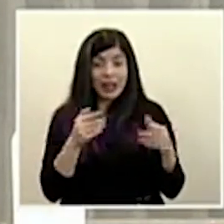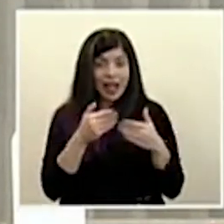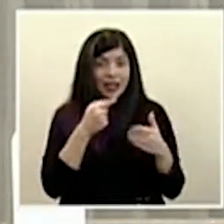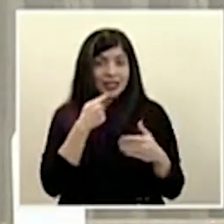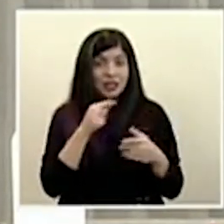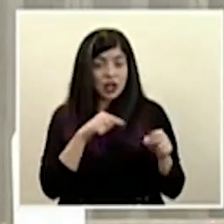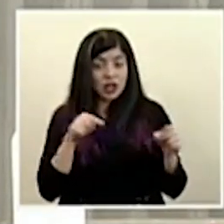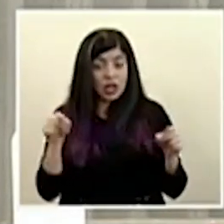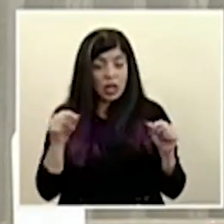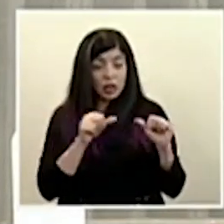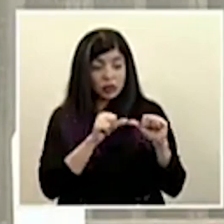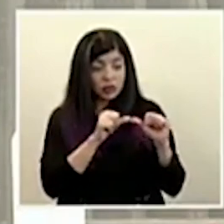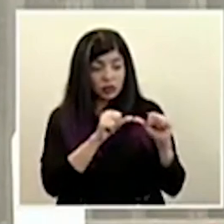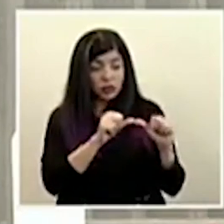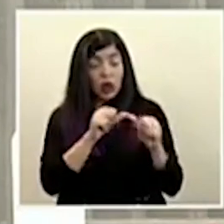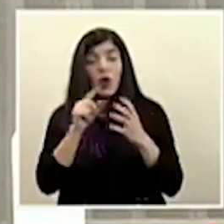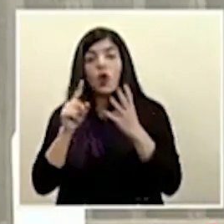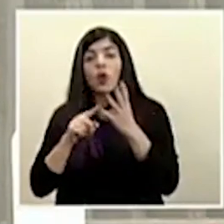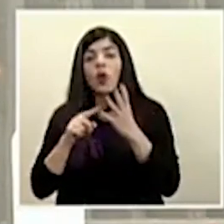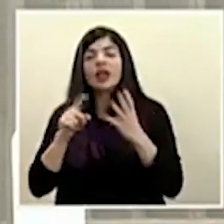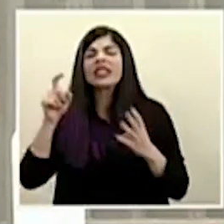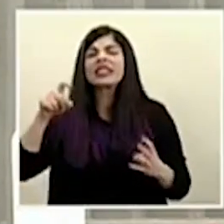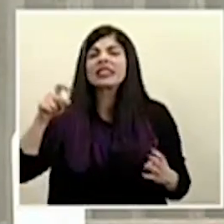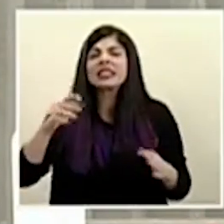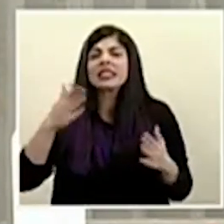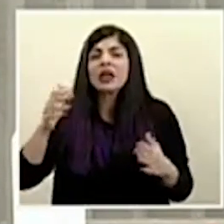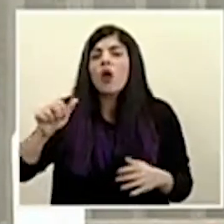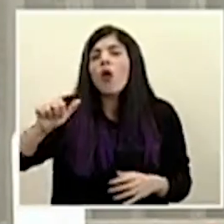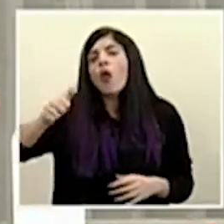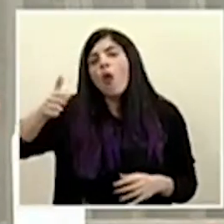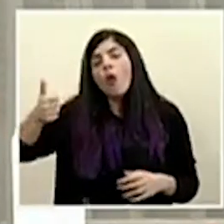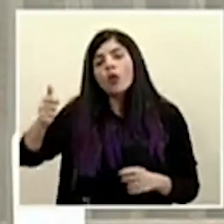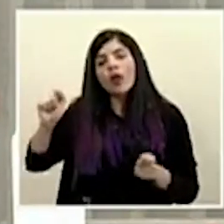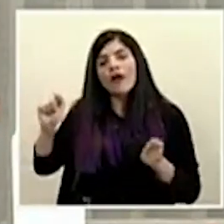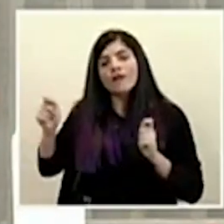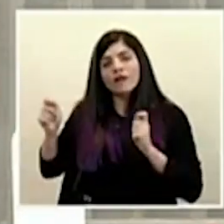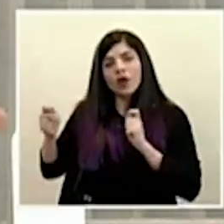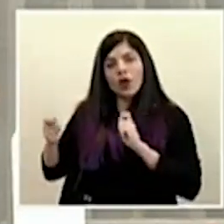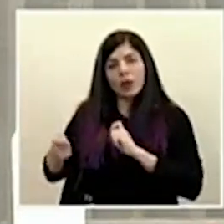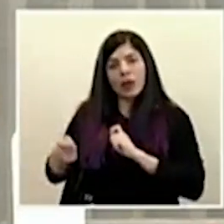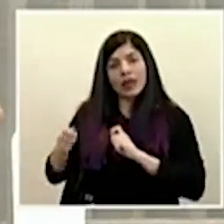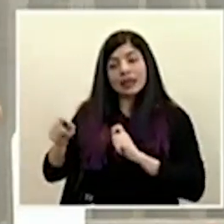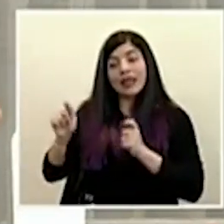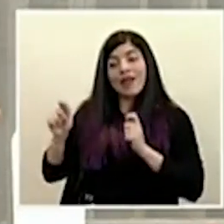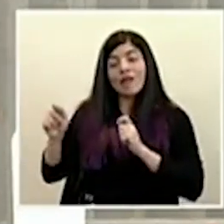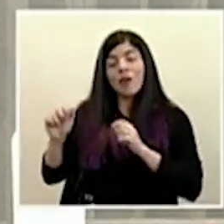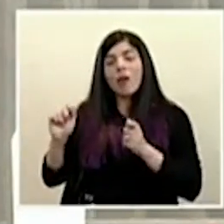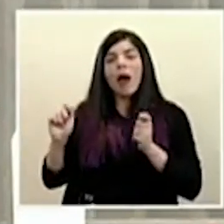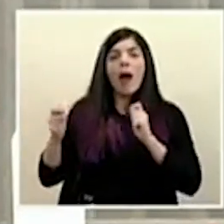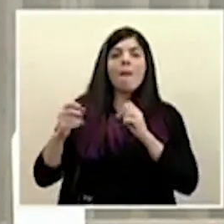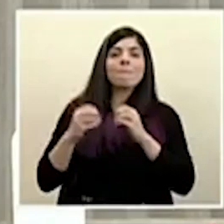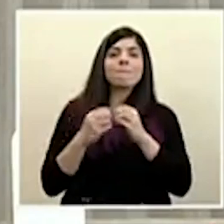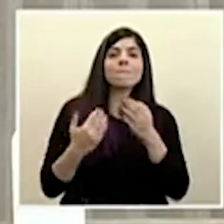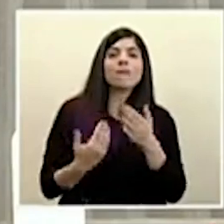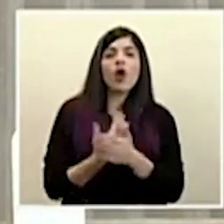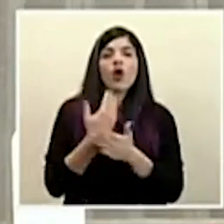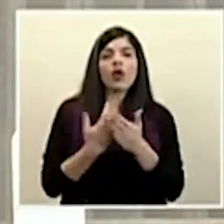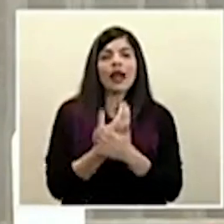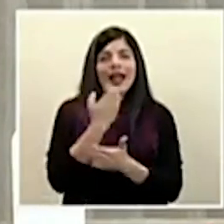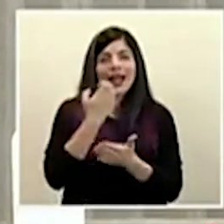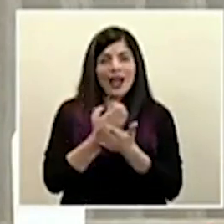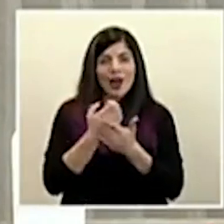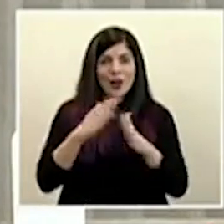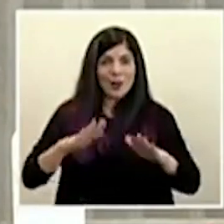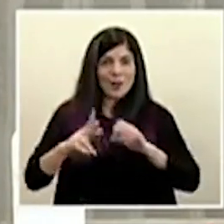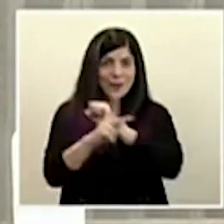La cuarta, necesitamos llevar adelante otra serie de reformas que modernizan la parte económica de nuestro